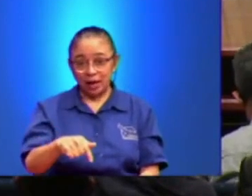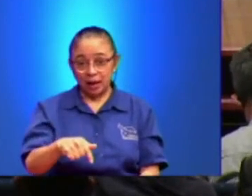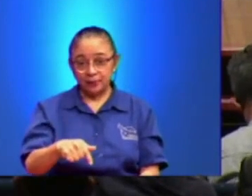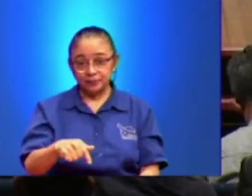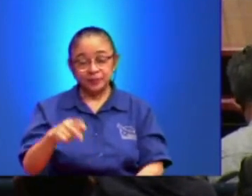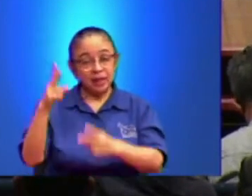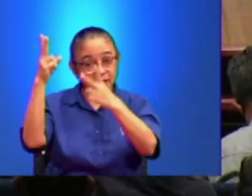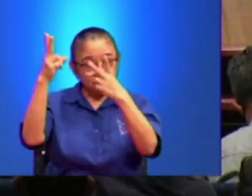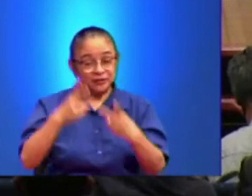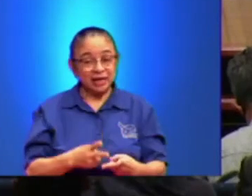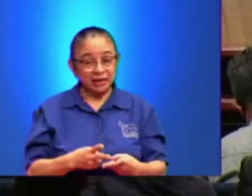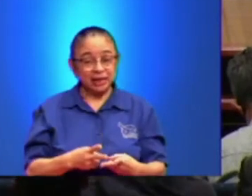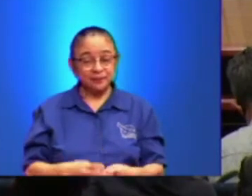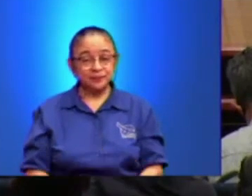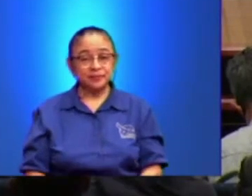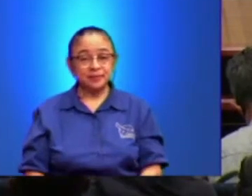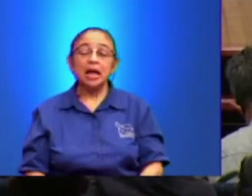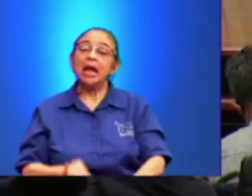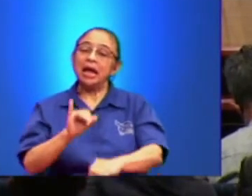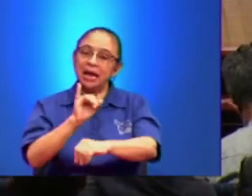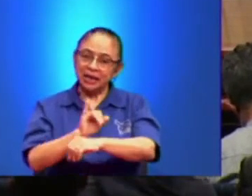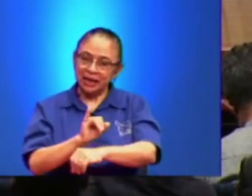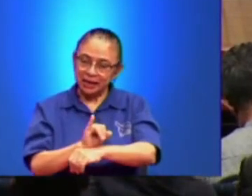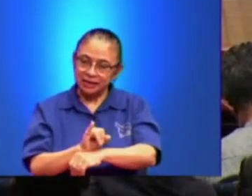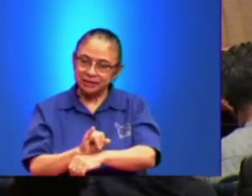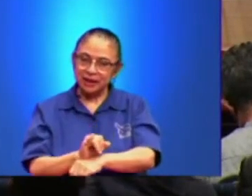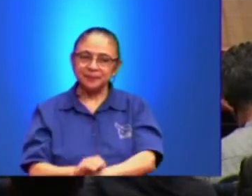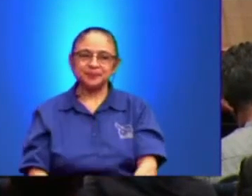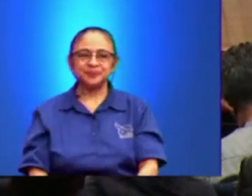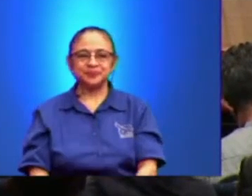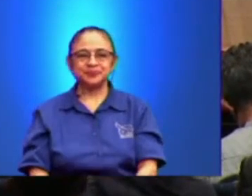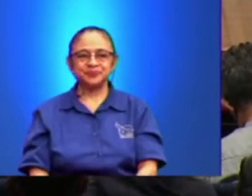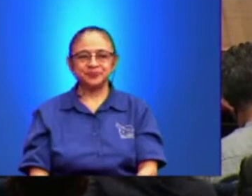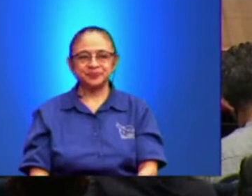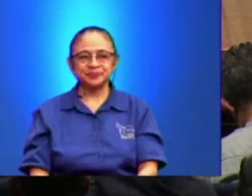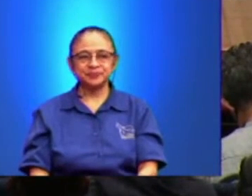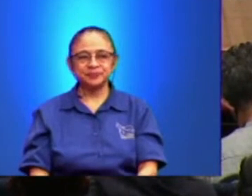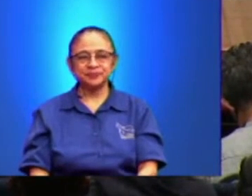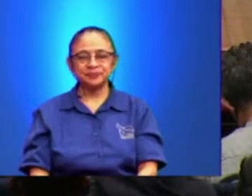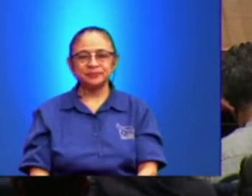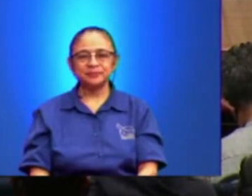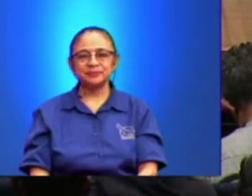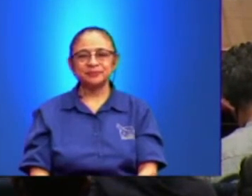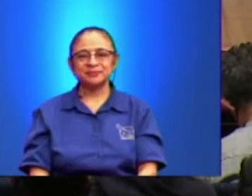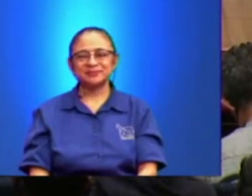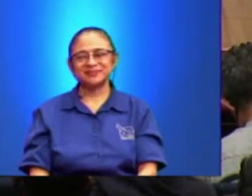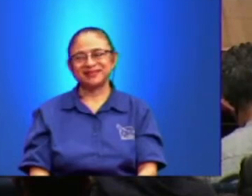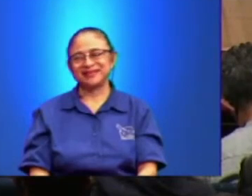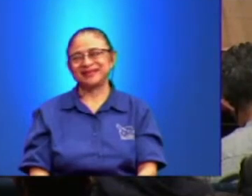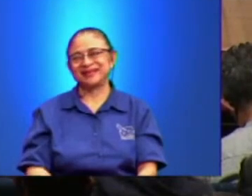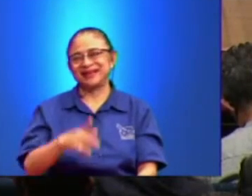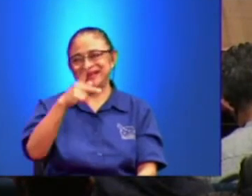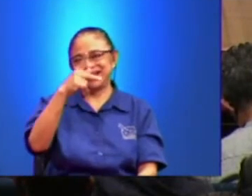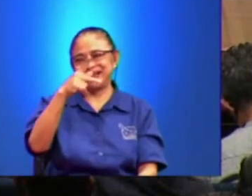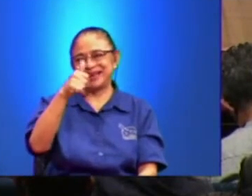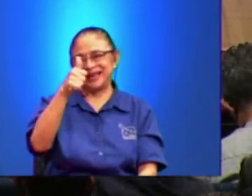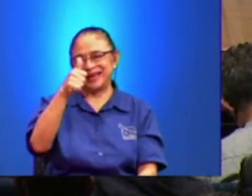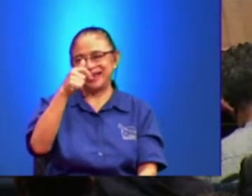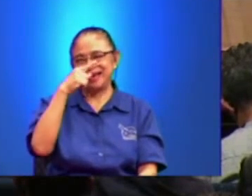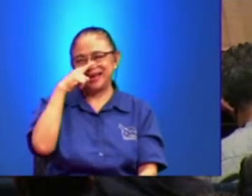hello iglesia ya sabes canta hello lo voy a decir hermano podría empezar desde que dijo buenos